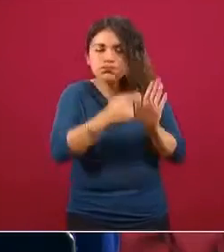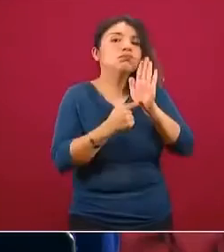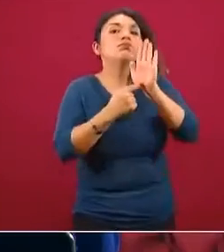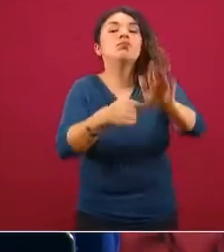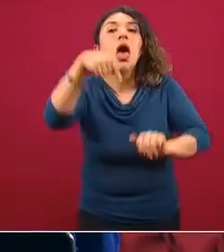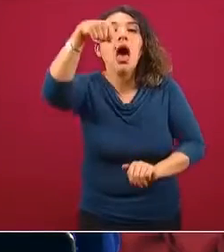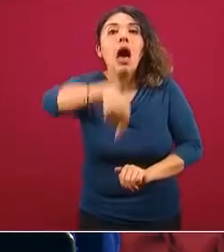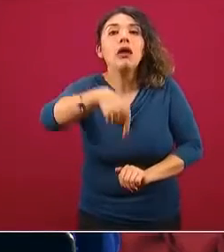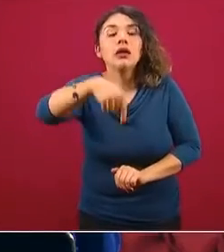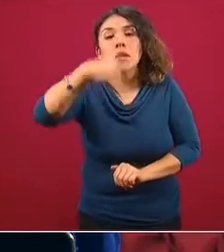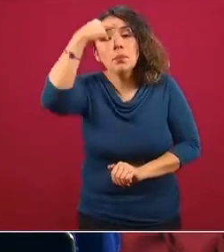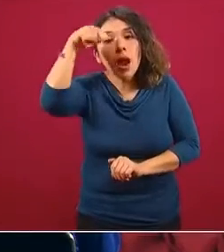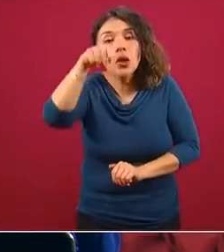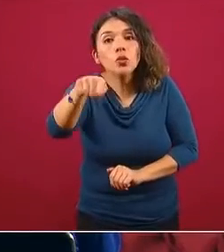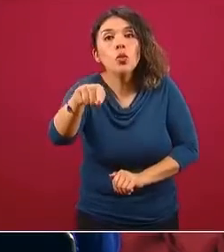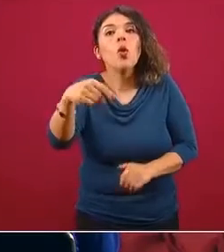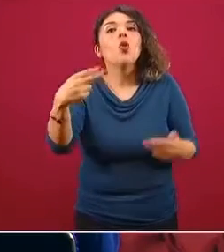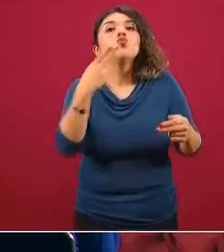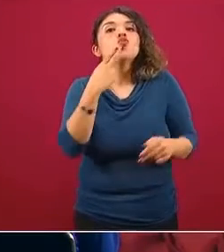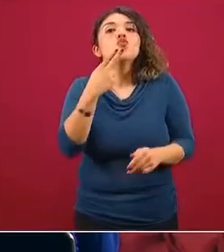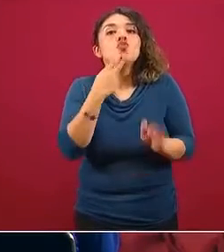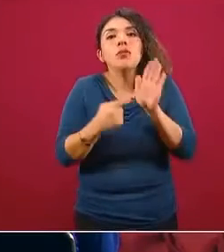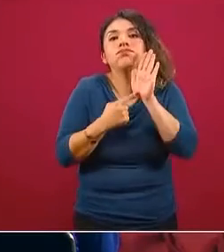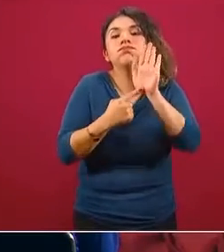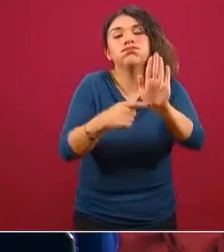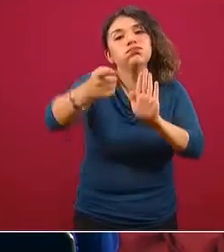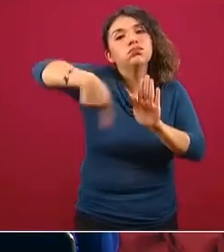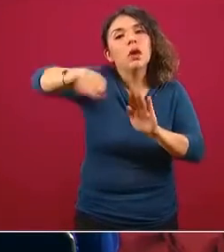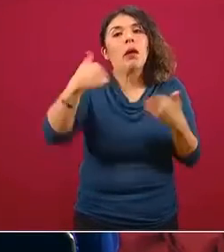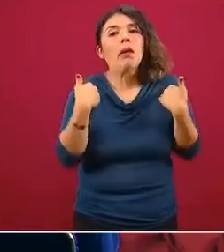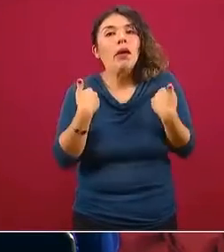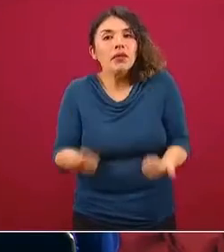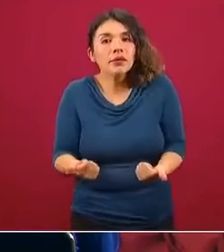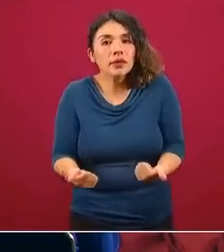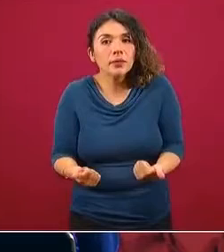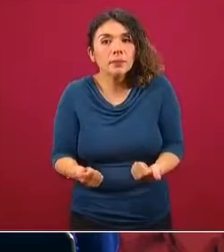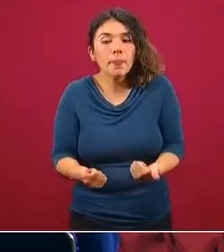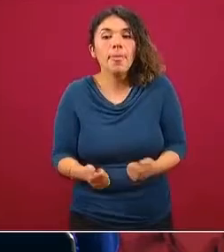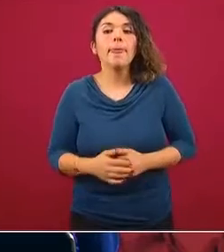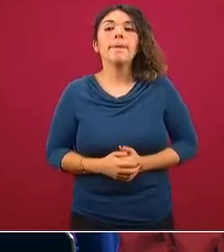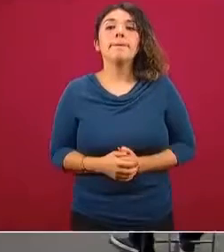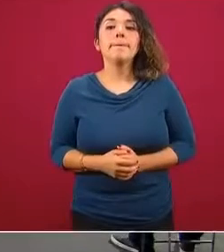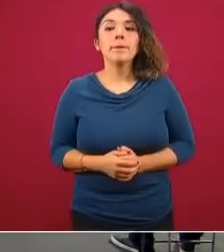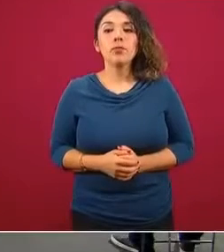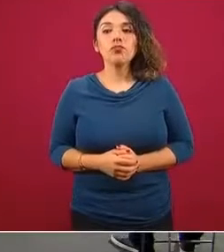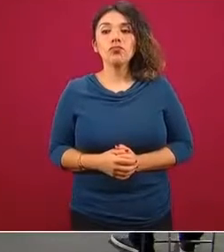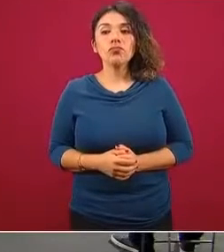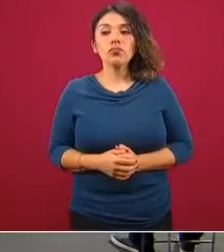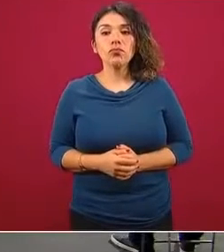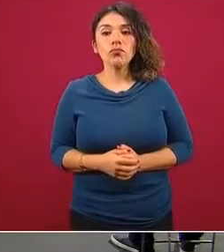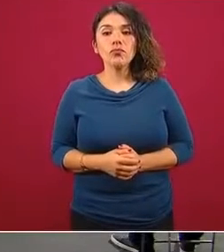presentarla aquí, para que tenga utilidad para el pueblo de México. Vamos a pasar a la siguiente.